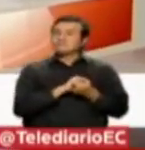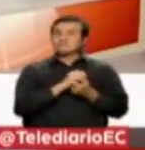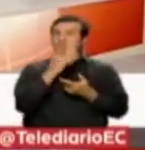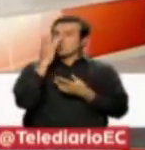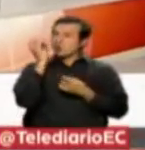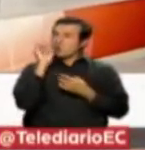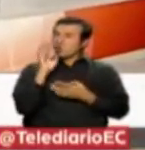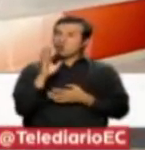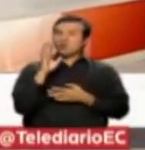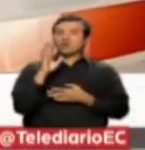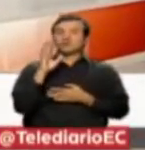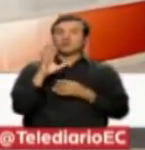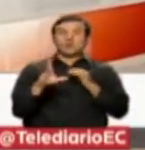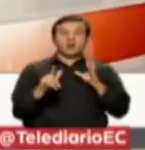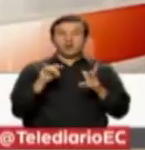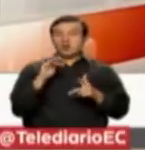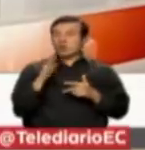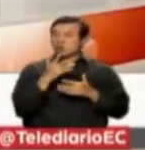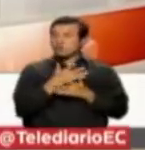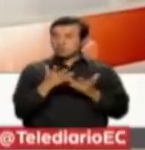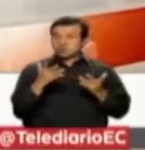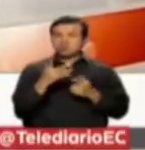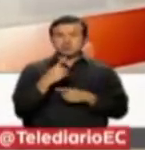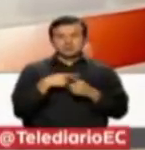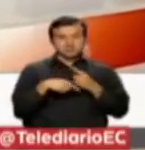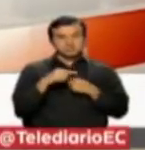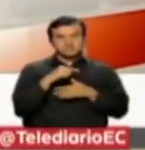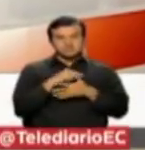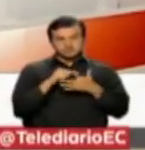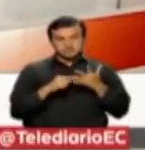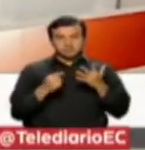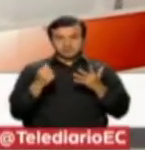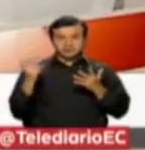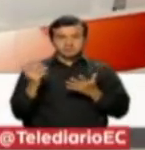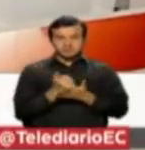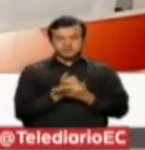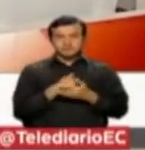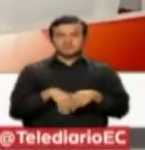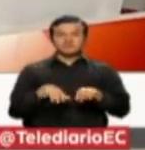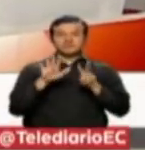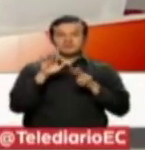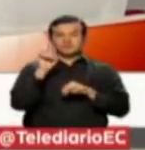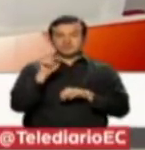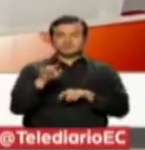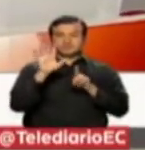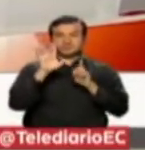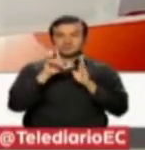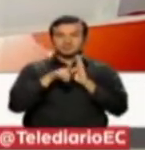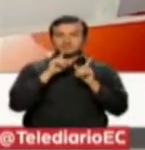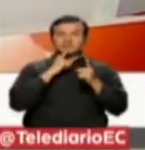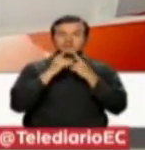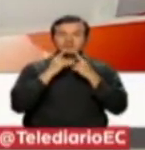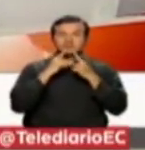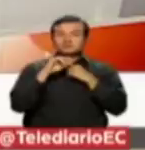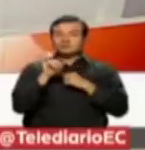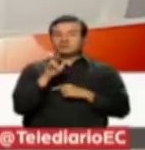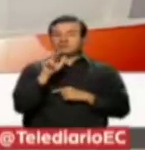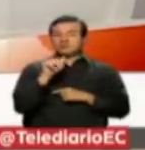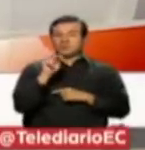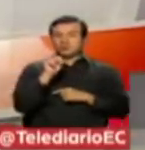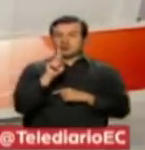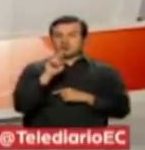repudien la corrupción y devuelvan ese dinero de la corrupción a los bolsillos de los ecuatorianos. 7:06, estamos dialogando con Juan Sebastián